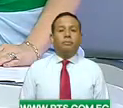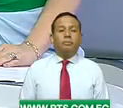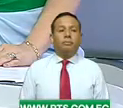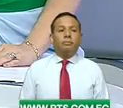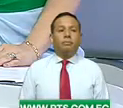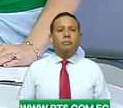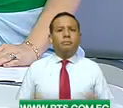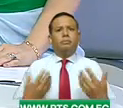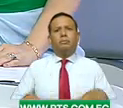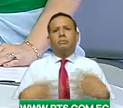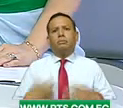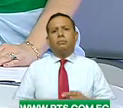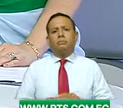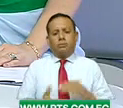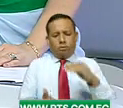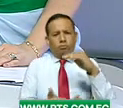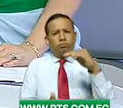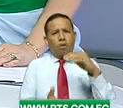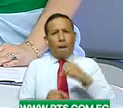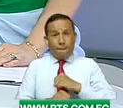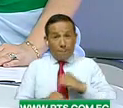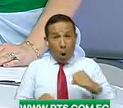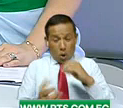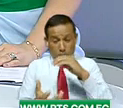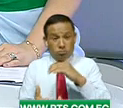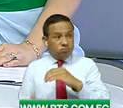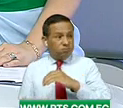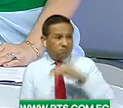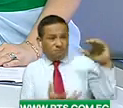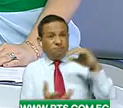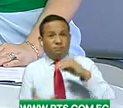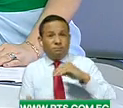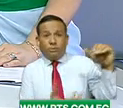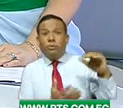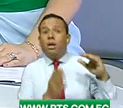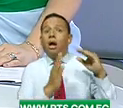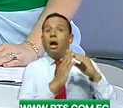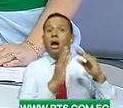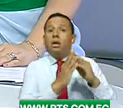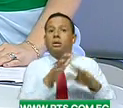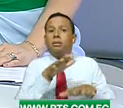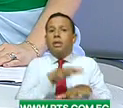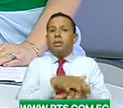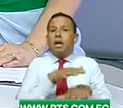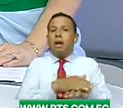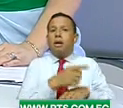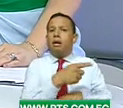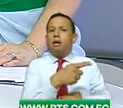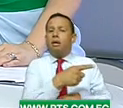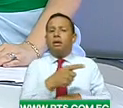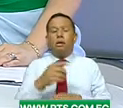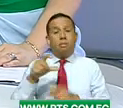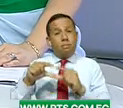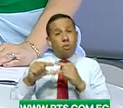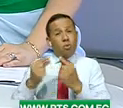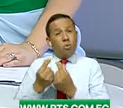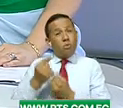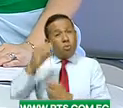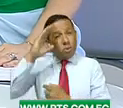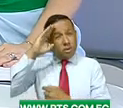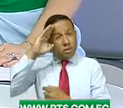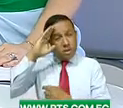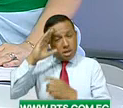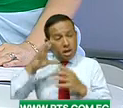Lanzan 2 tacos de dinamita al balcón de una vivienda en Machala, provincia de El Oro. Personal del Grupo de Intervención y Rescate realizó la